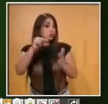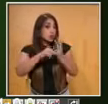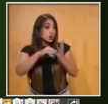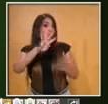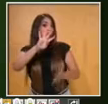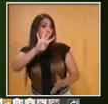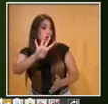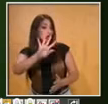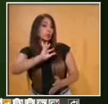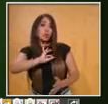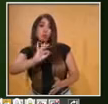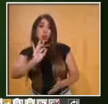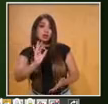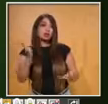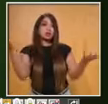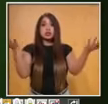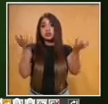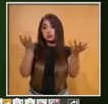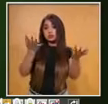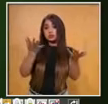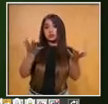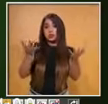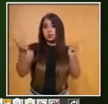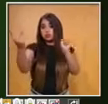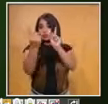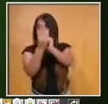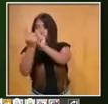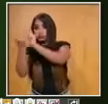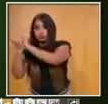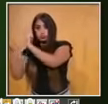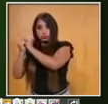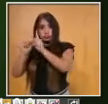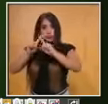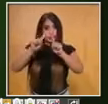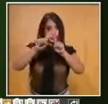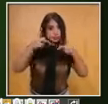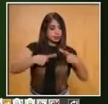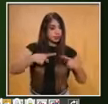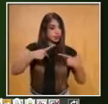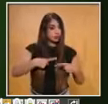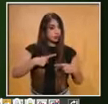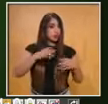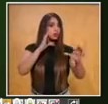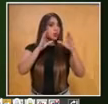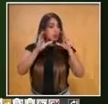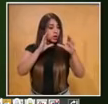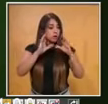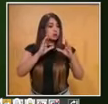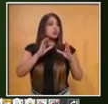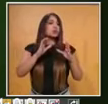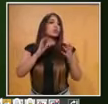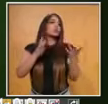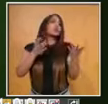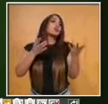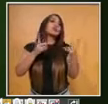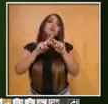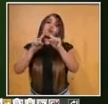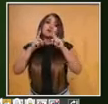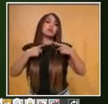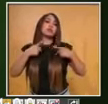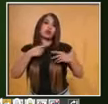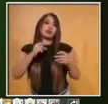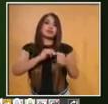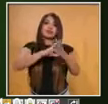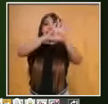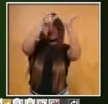de varias partes del mundo. ¿Cuál será? Muy bien, es una red social bastante importante y